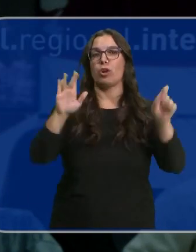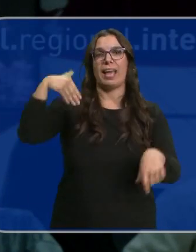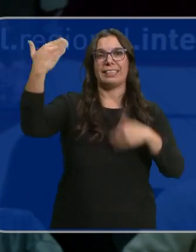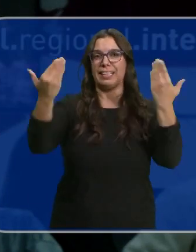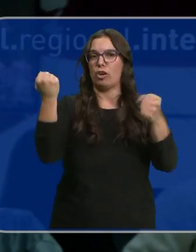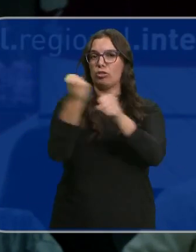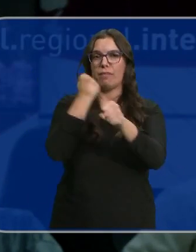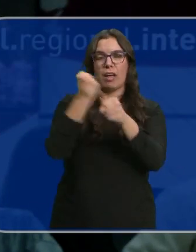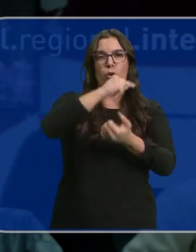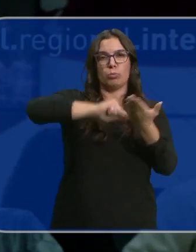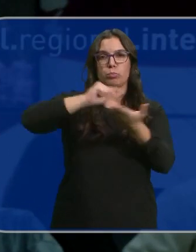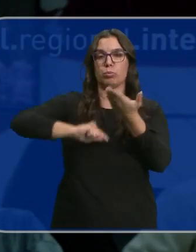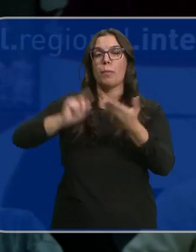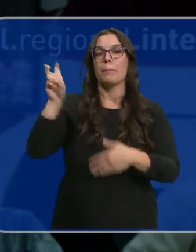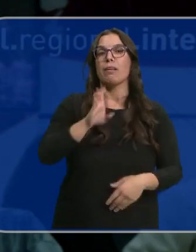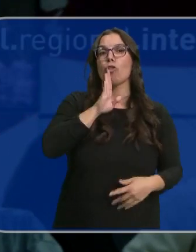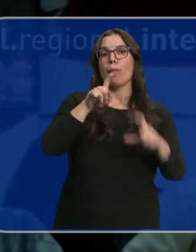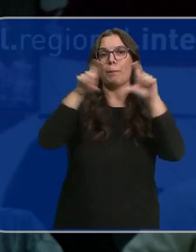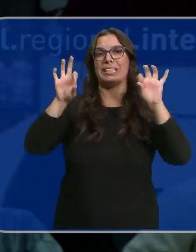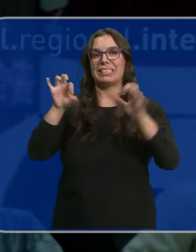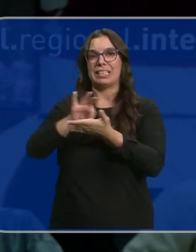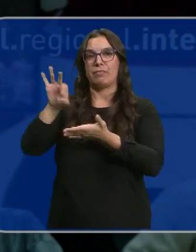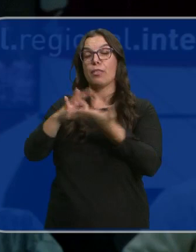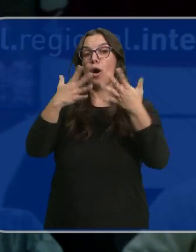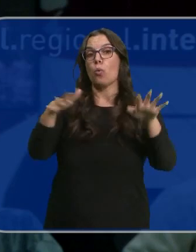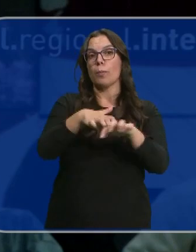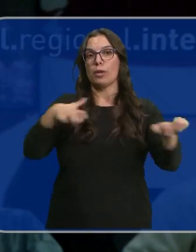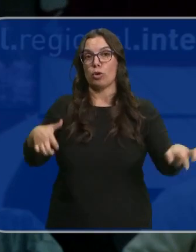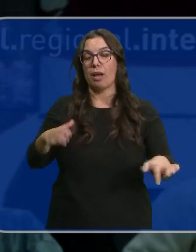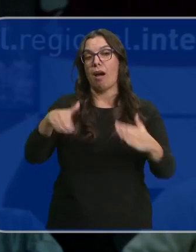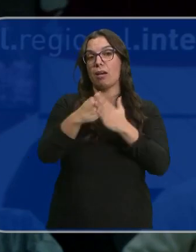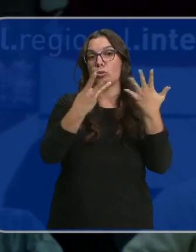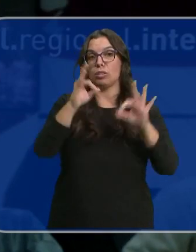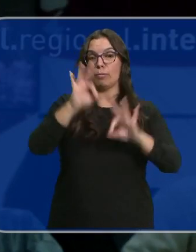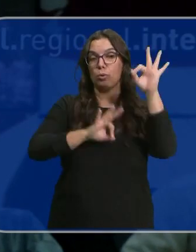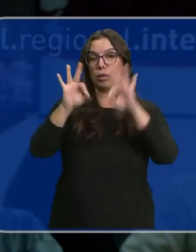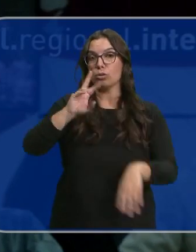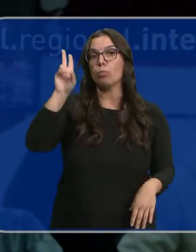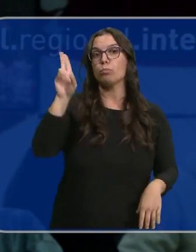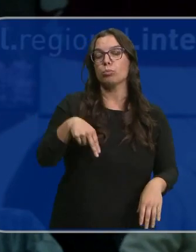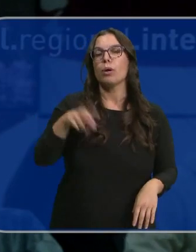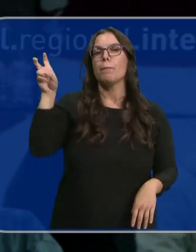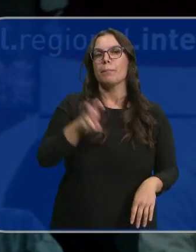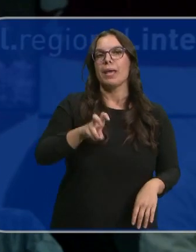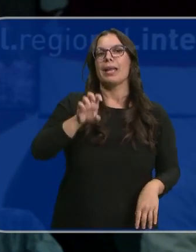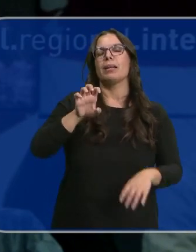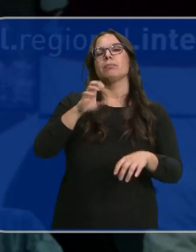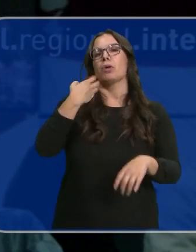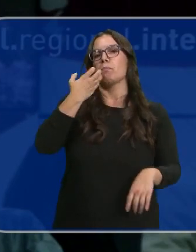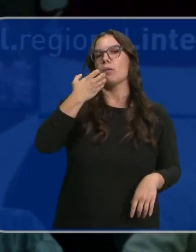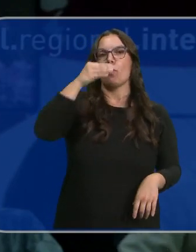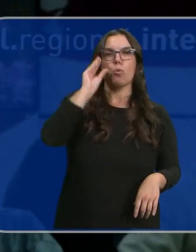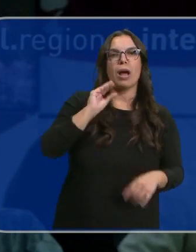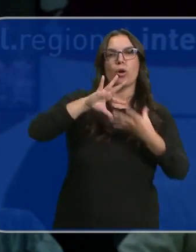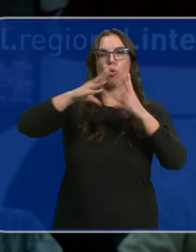externos, principalmente de empresas de servicios, aunque la gran mayoría, hasta el 80% de los trabajadores, proceden de países del este, como Bulgaria